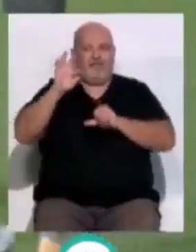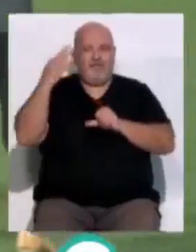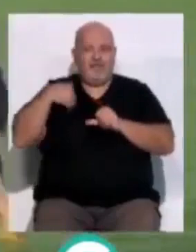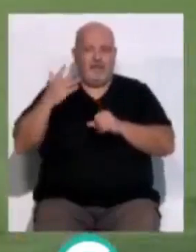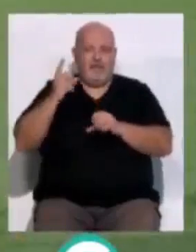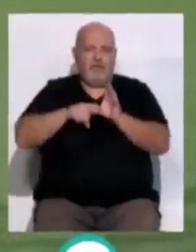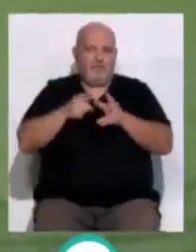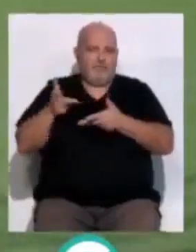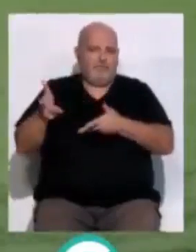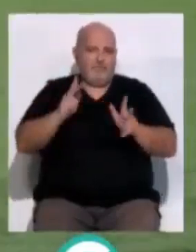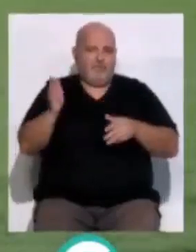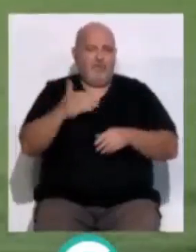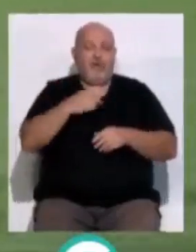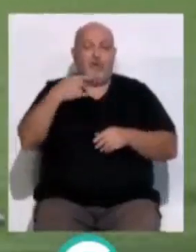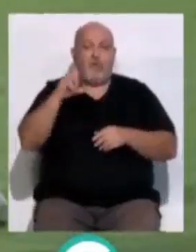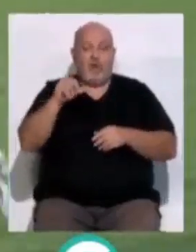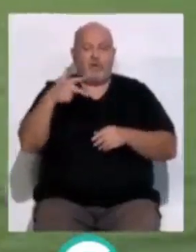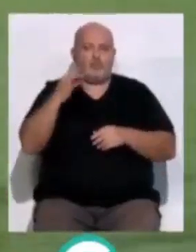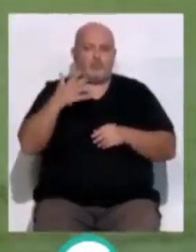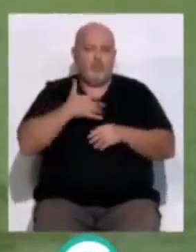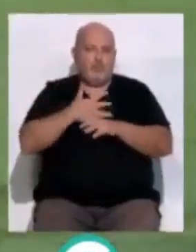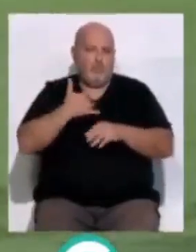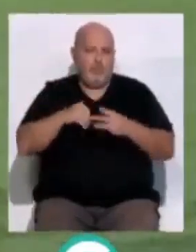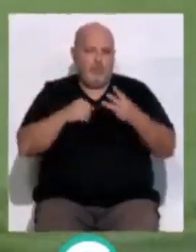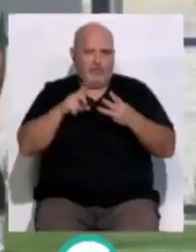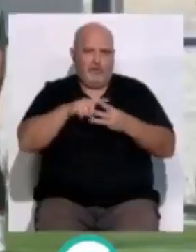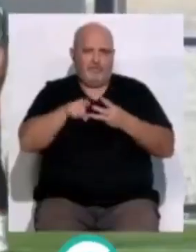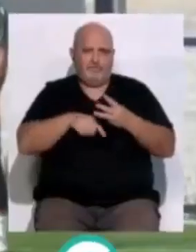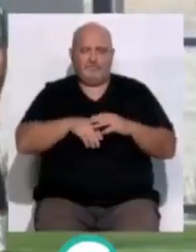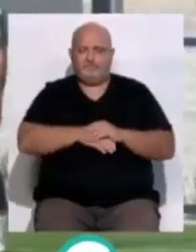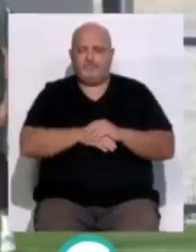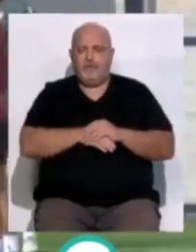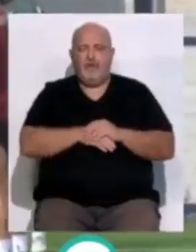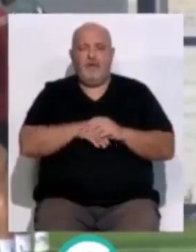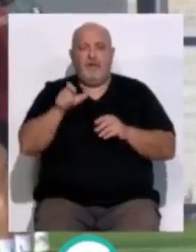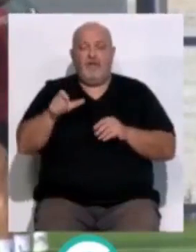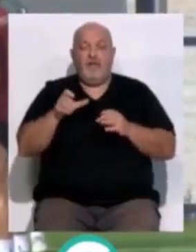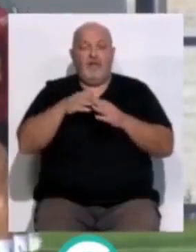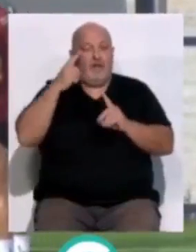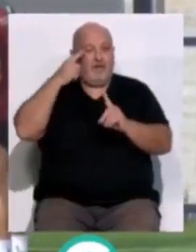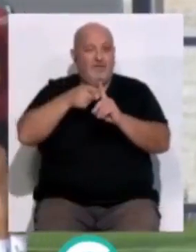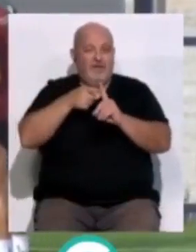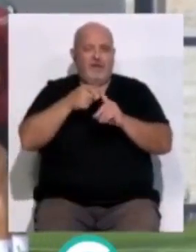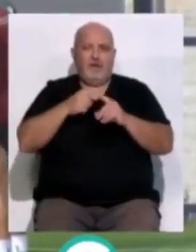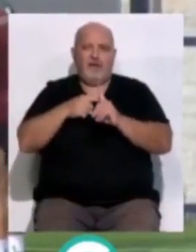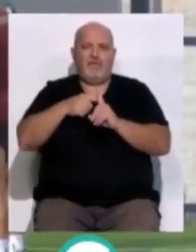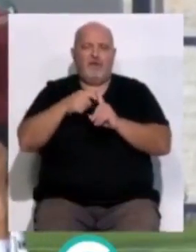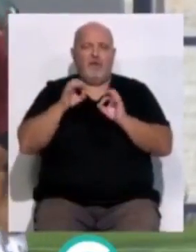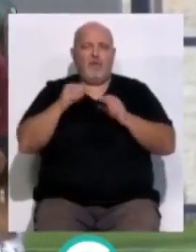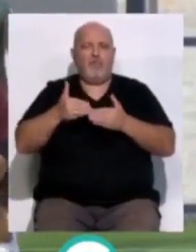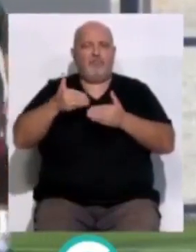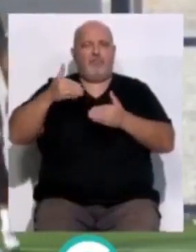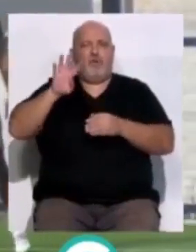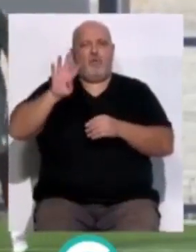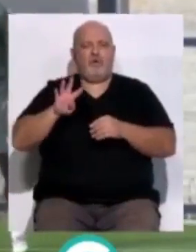y tanto Víctor Chus como Sergi Guardiola están disponibles. Los amarillos tienen como objetivo competir al nivel ofrecido en las